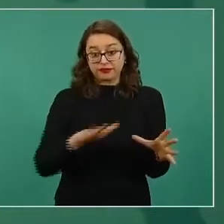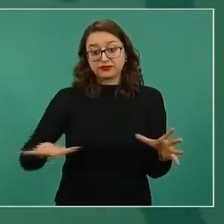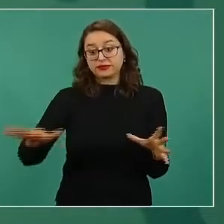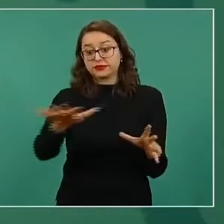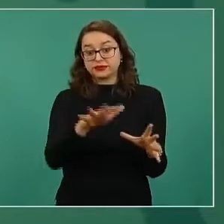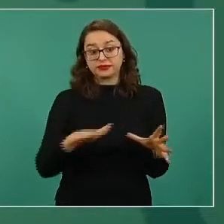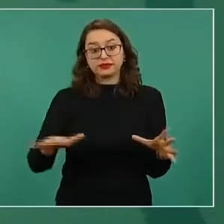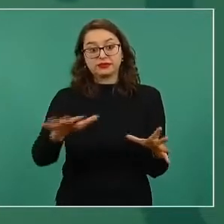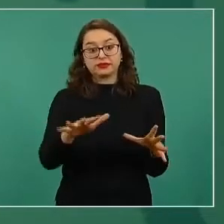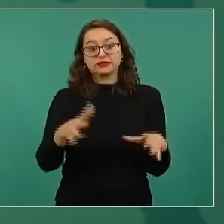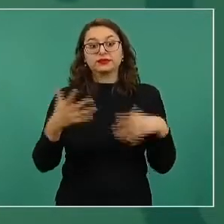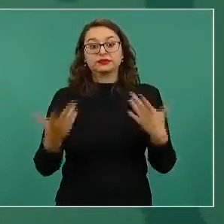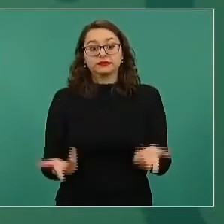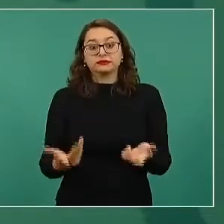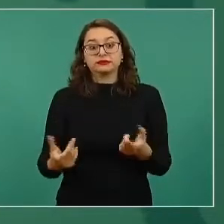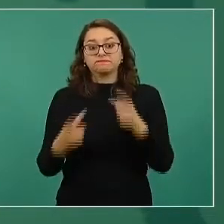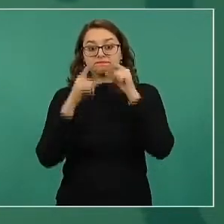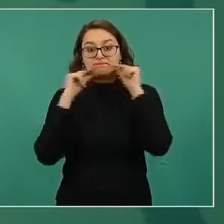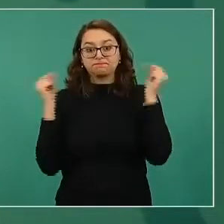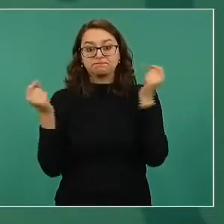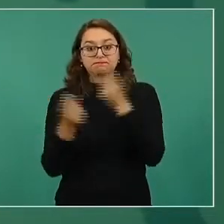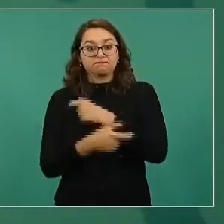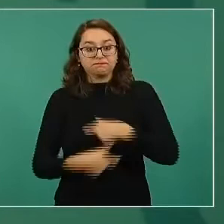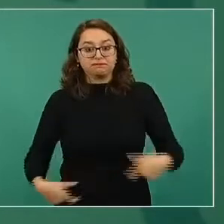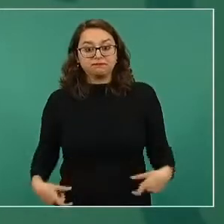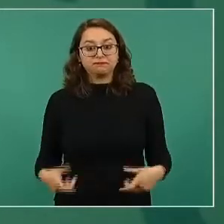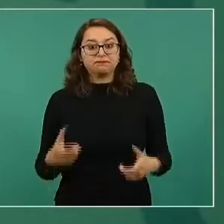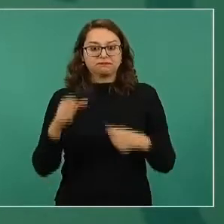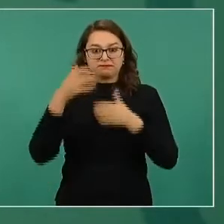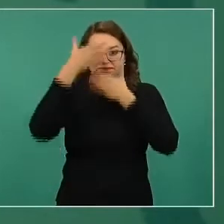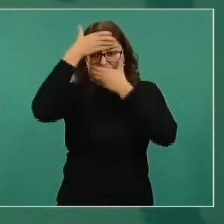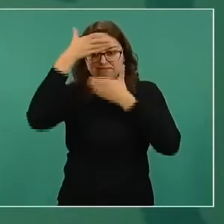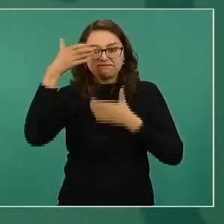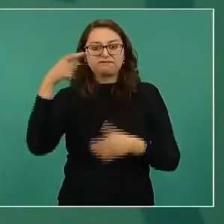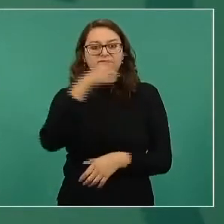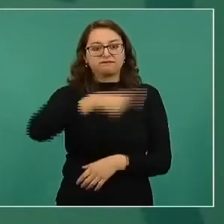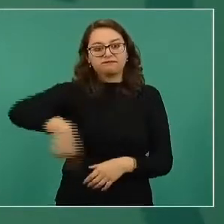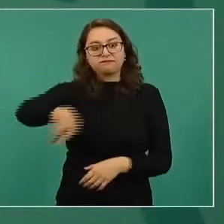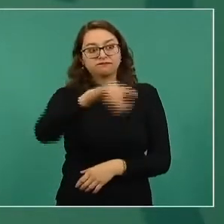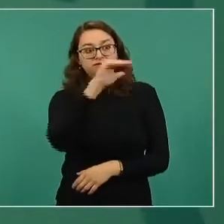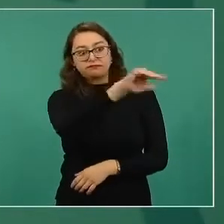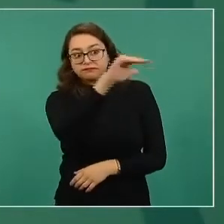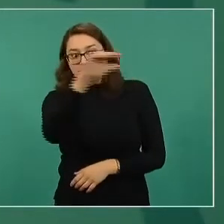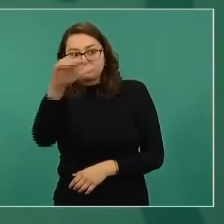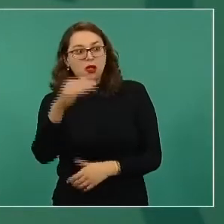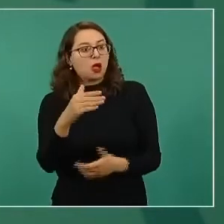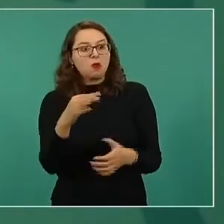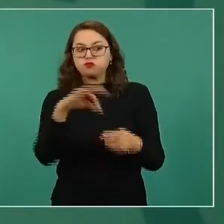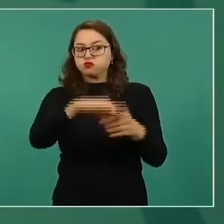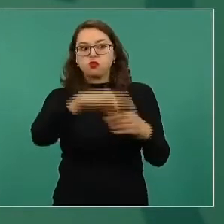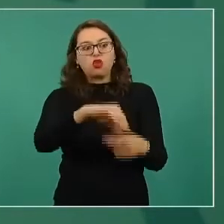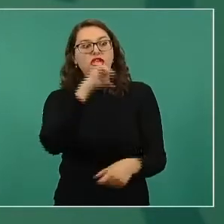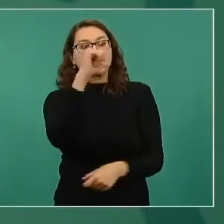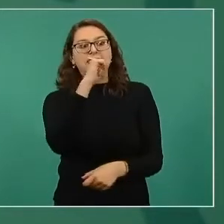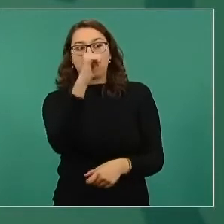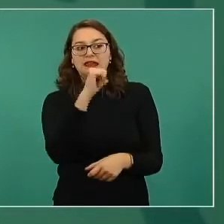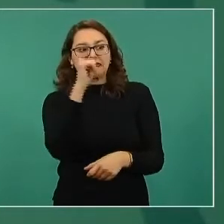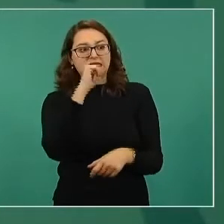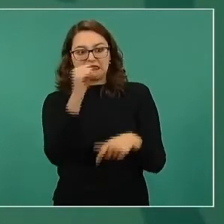tenía influencias el zapatismo, llamaban a no votar y arrasaba el